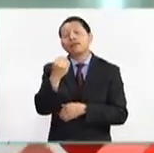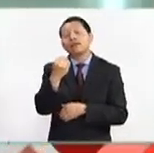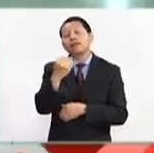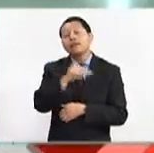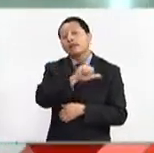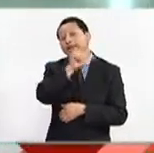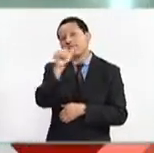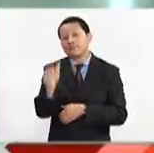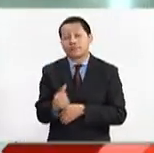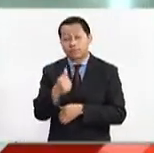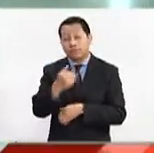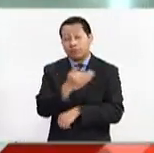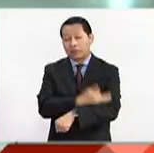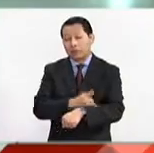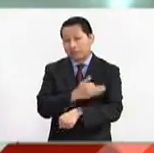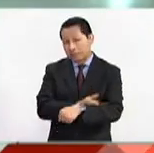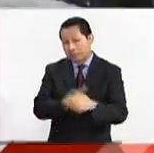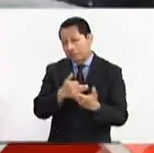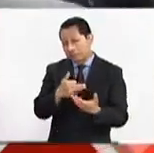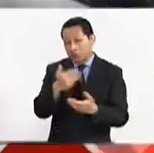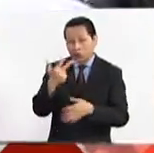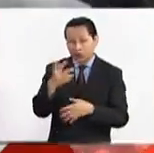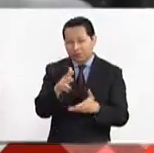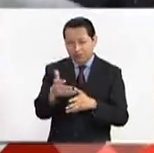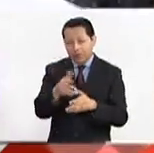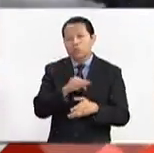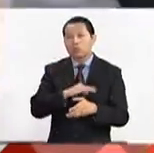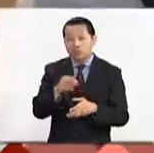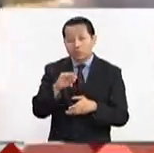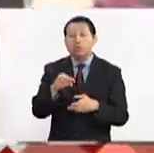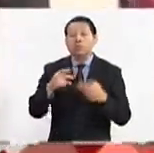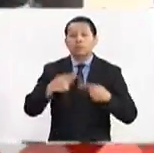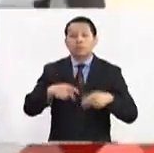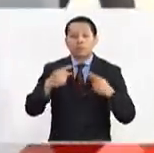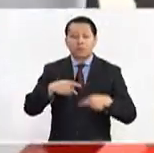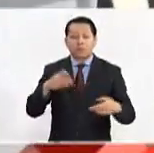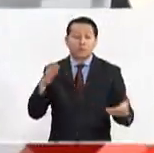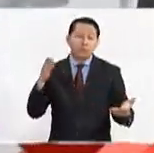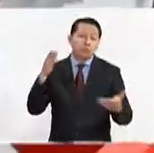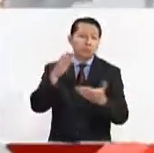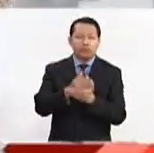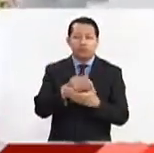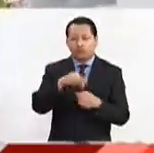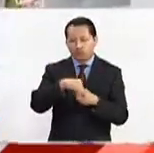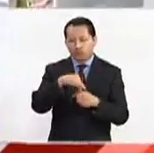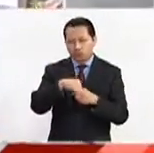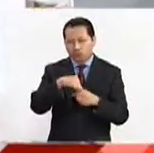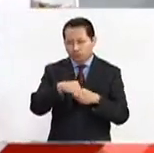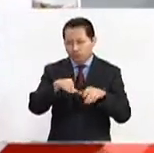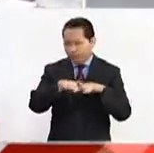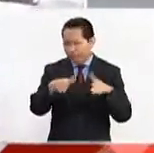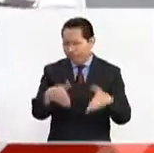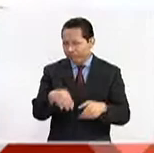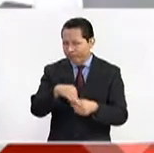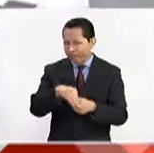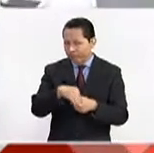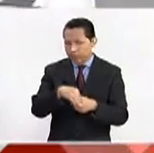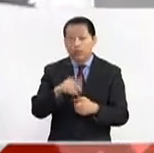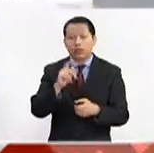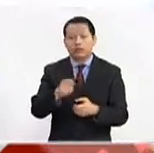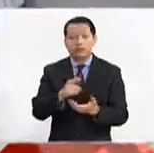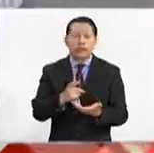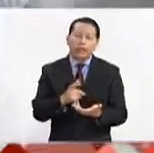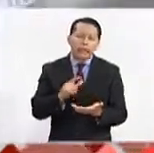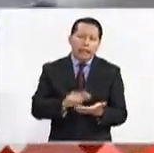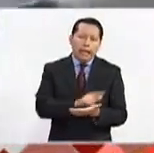la tarde, más de 2 millones de personas acudieron a las urnas a emitir su voto, un voto que legalmente